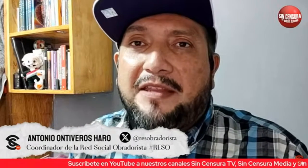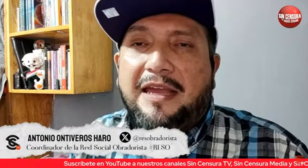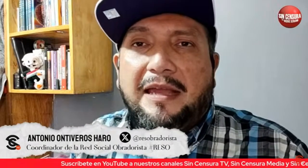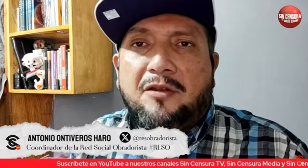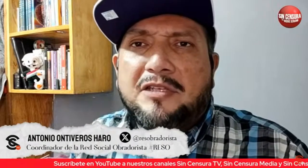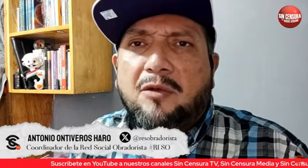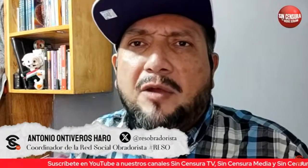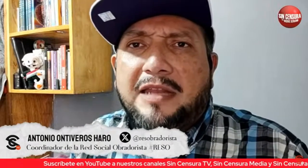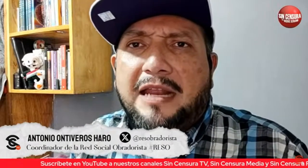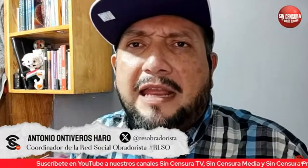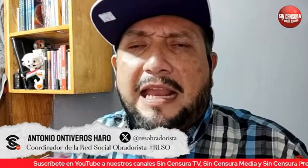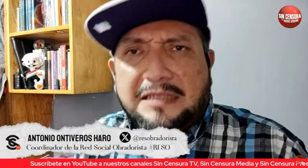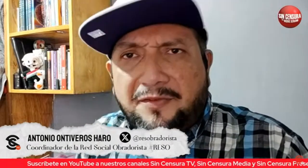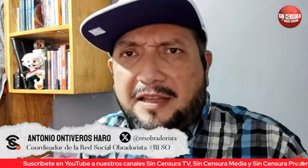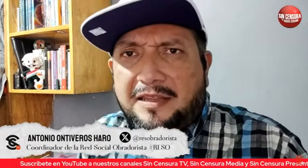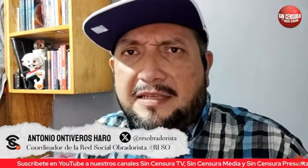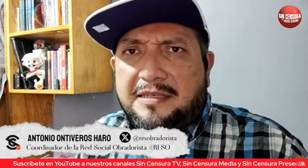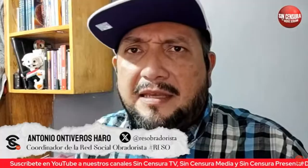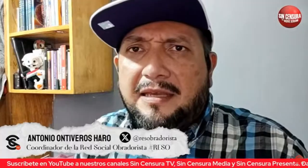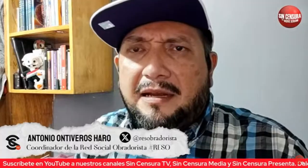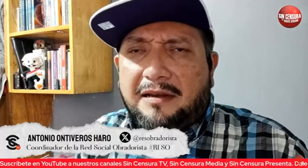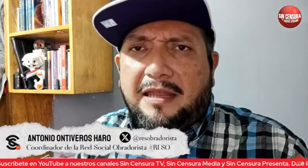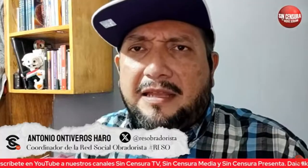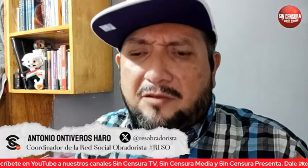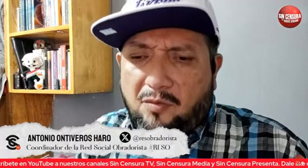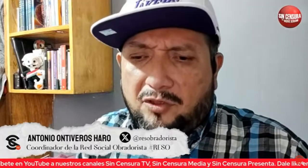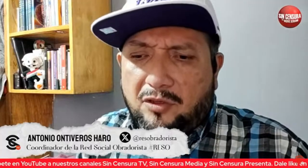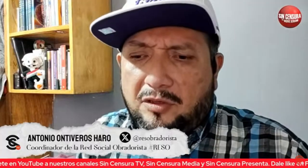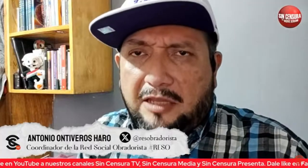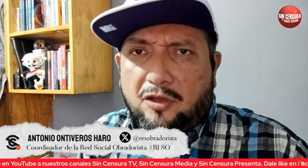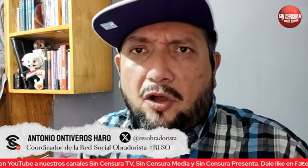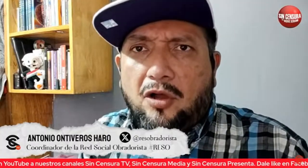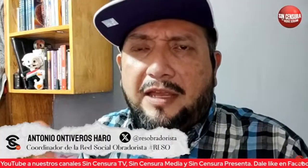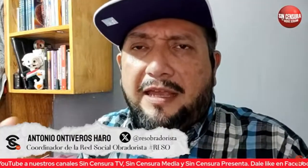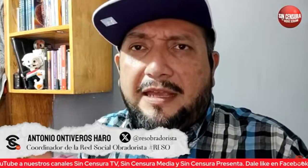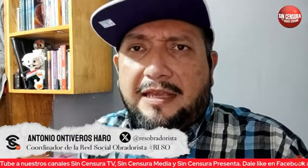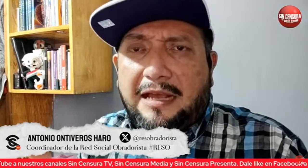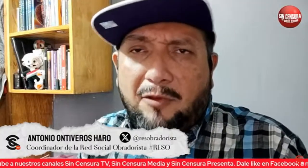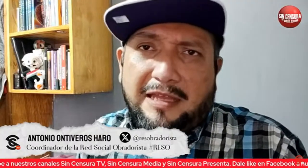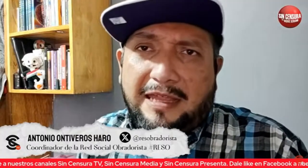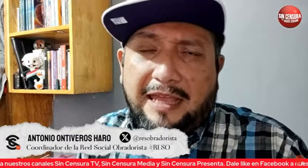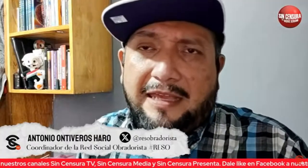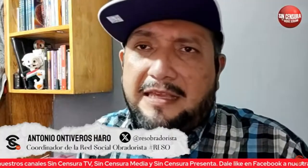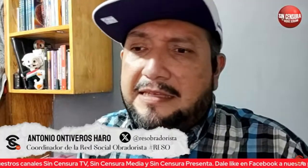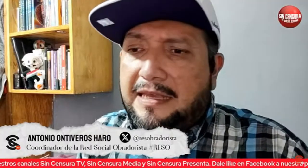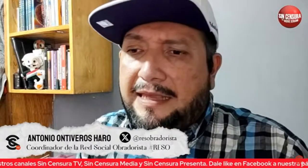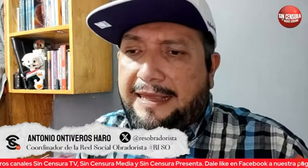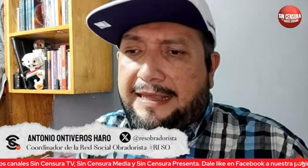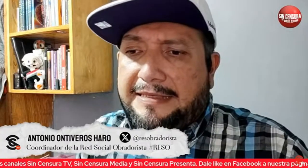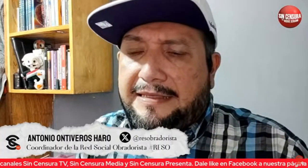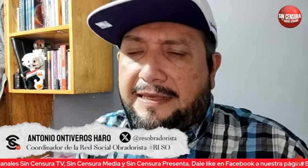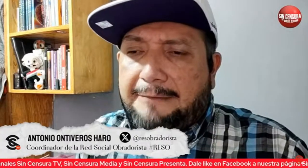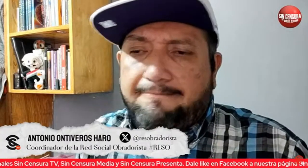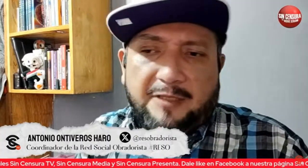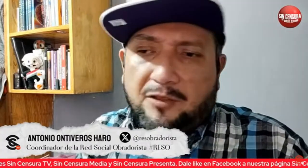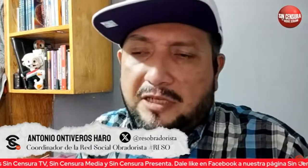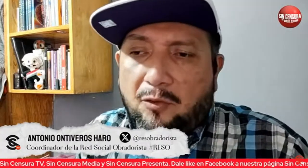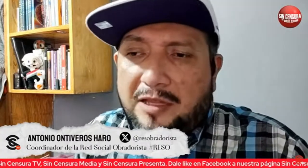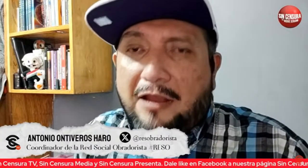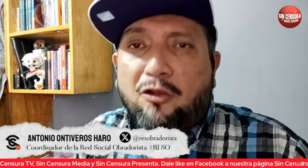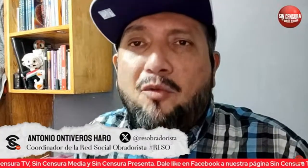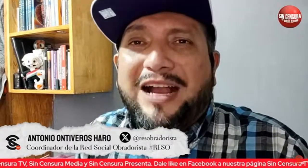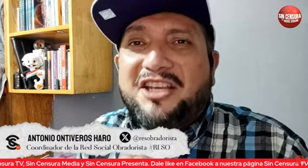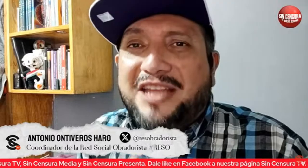nuestro gafete, nos encuentran en las diferentes redes como son TikTok, la cuenta de X,